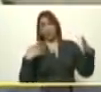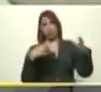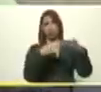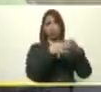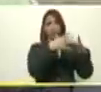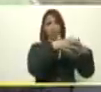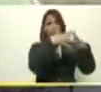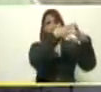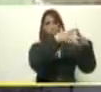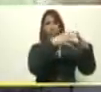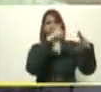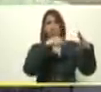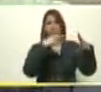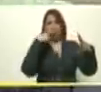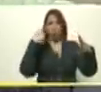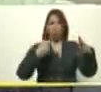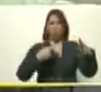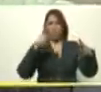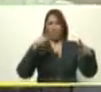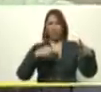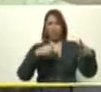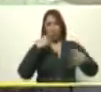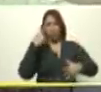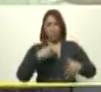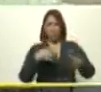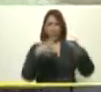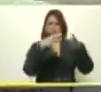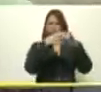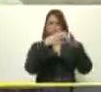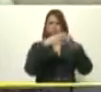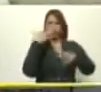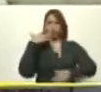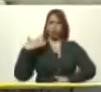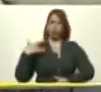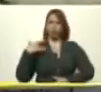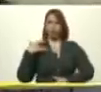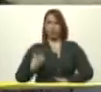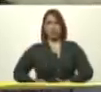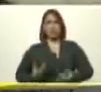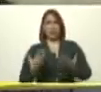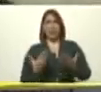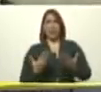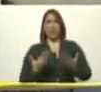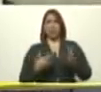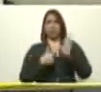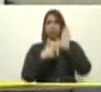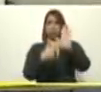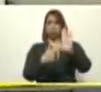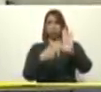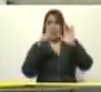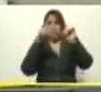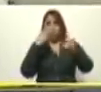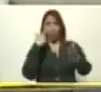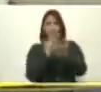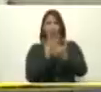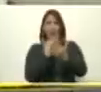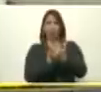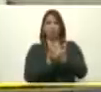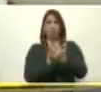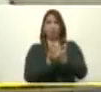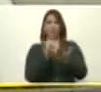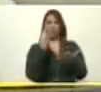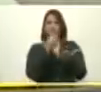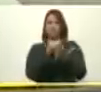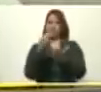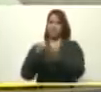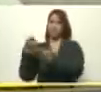desde el hombre las élites de londres hay que dar las huellas y las pruebas financiaron